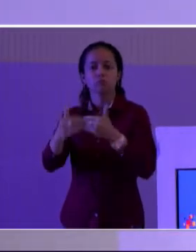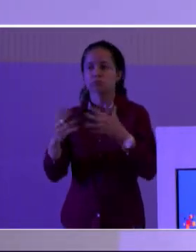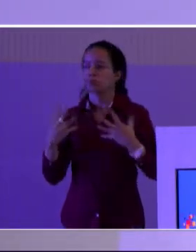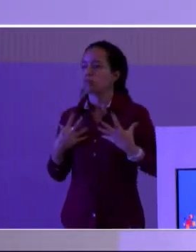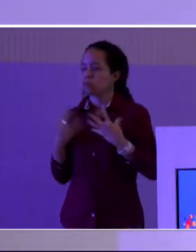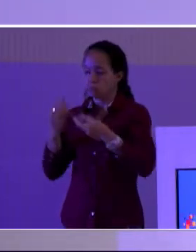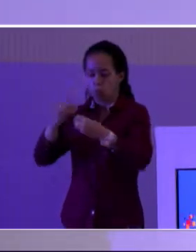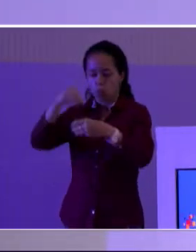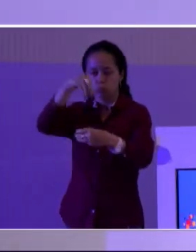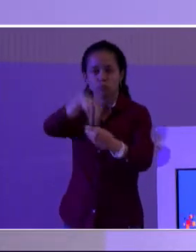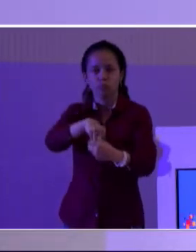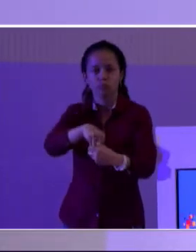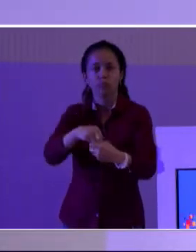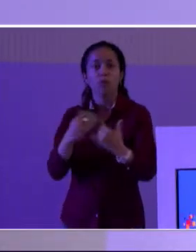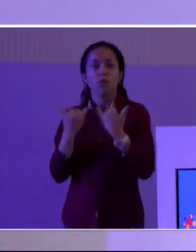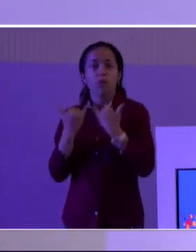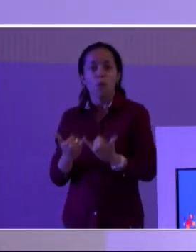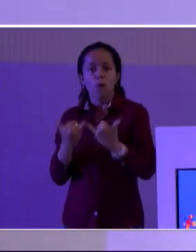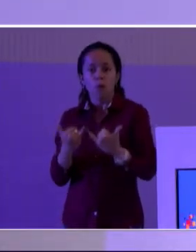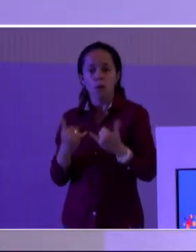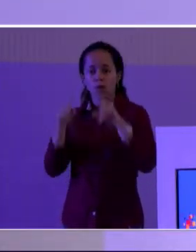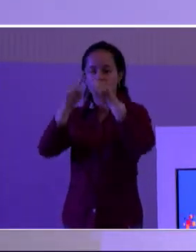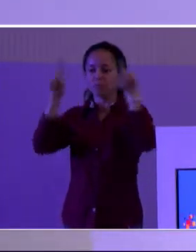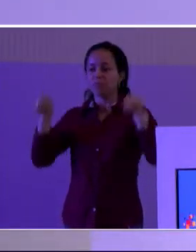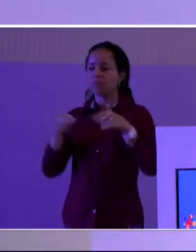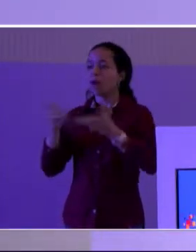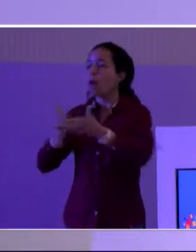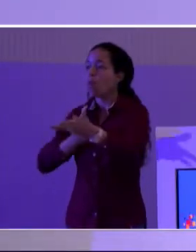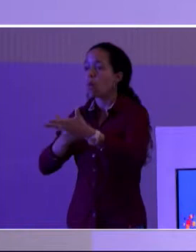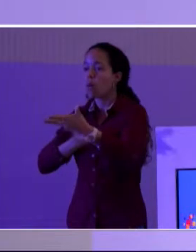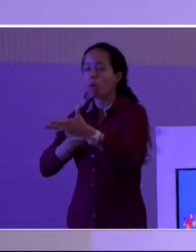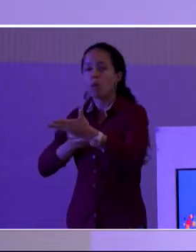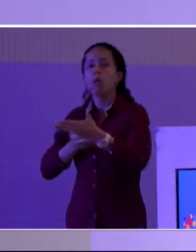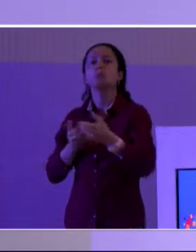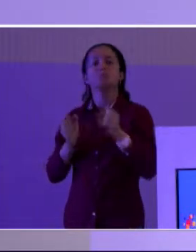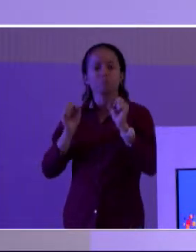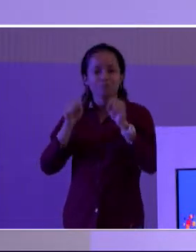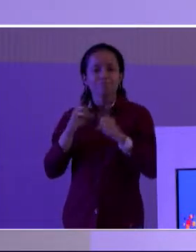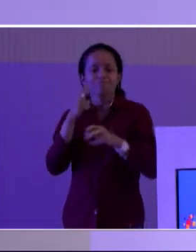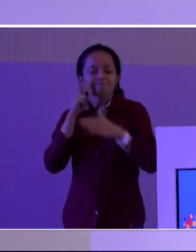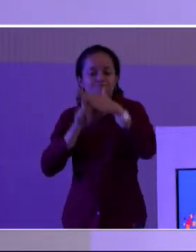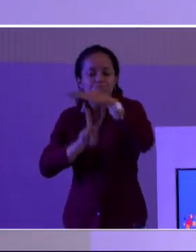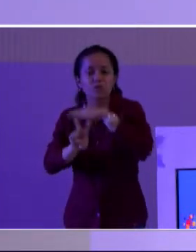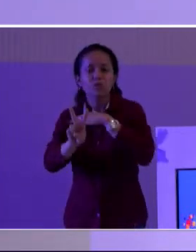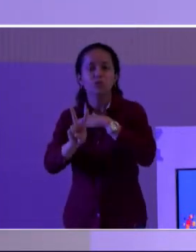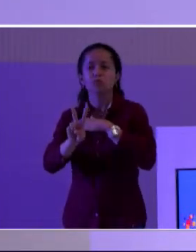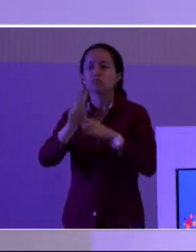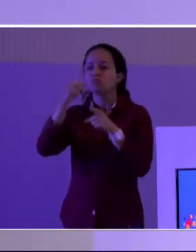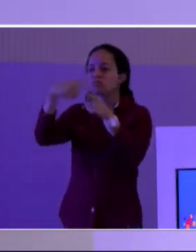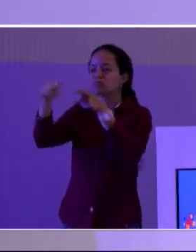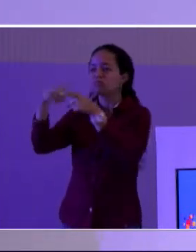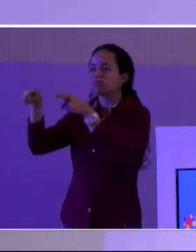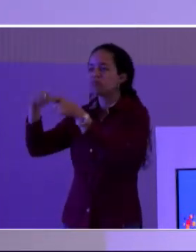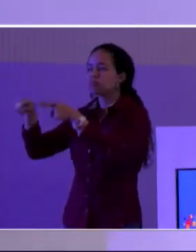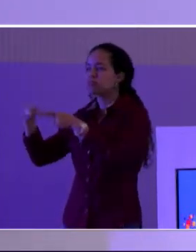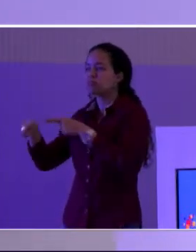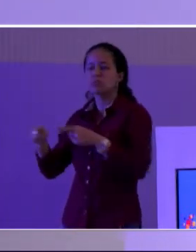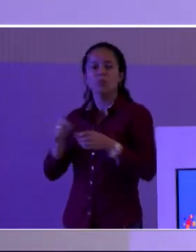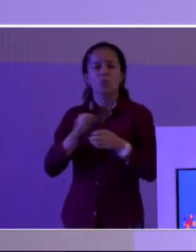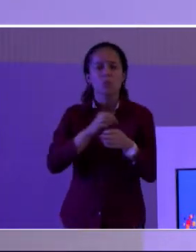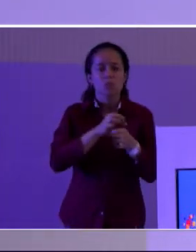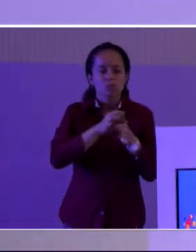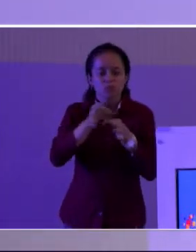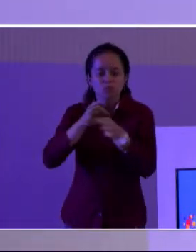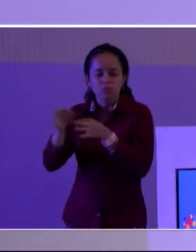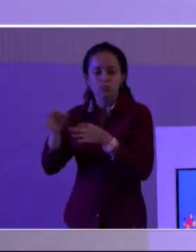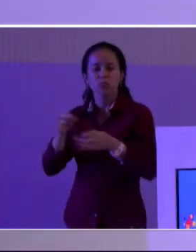todos los actores y que hoy en el panel, en ese conversatorio, queremos tener la visión desde los territorios, la visión desde los